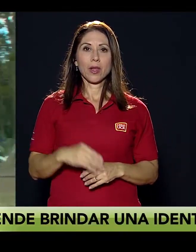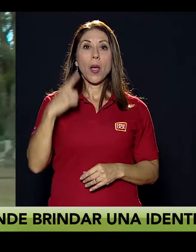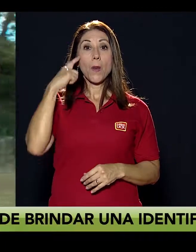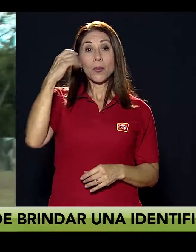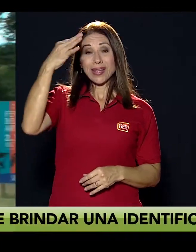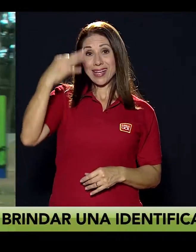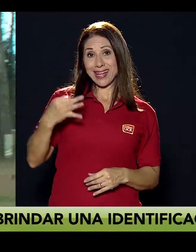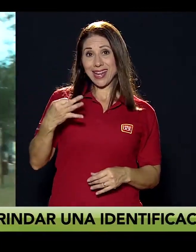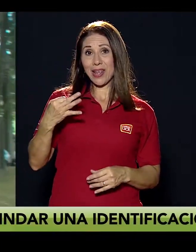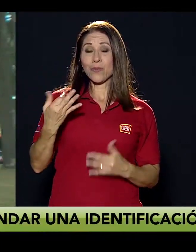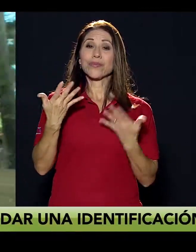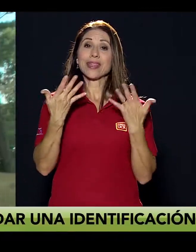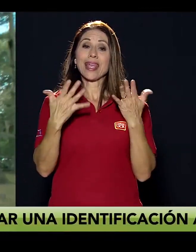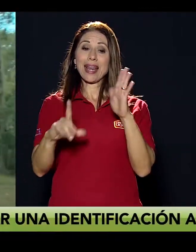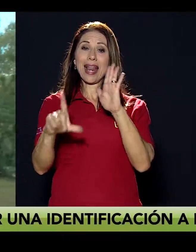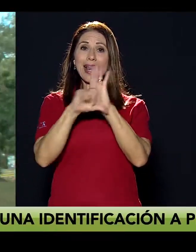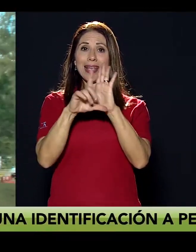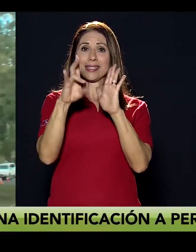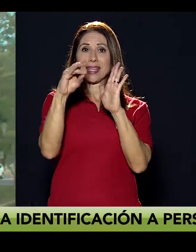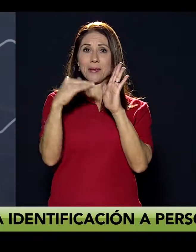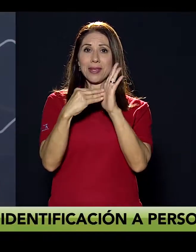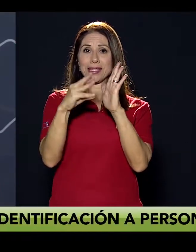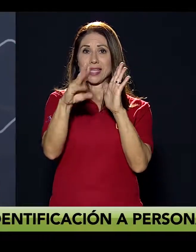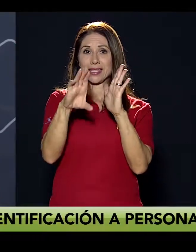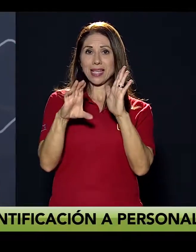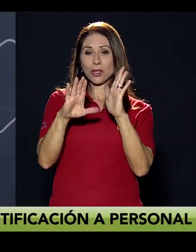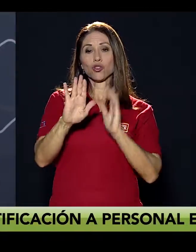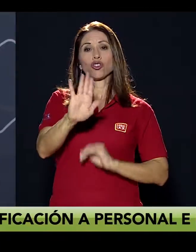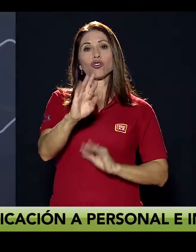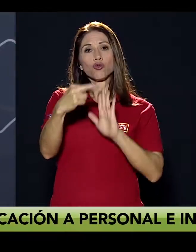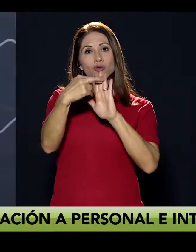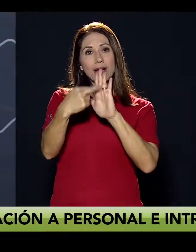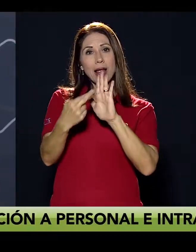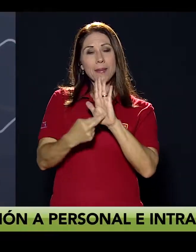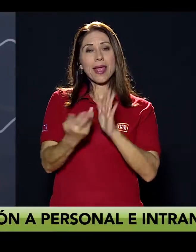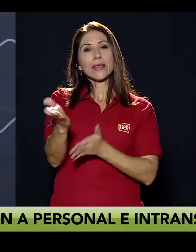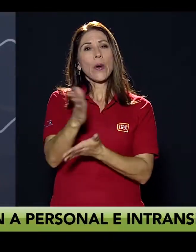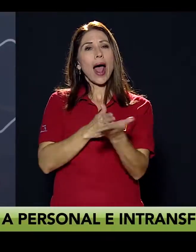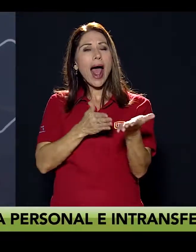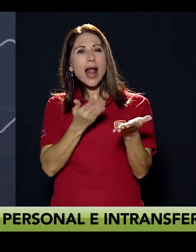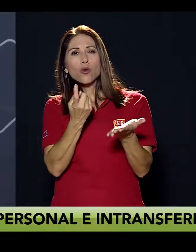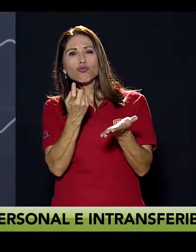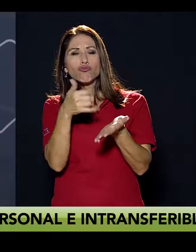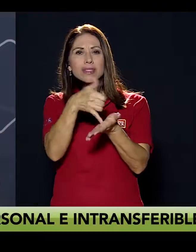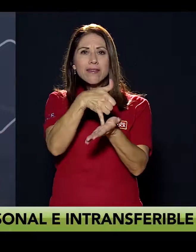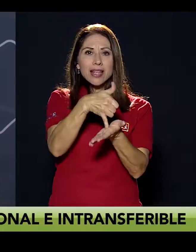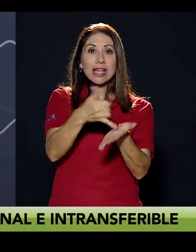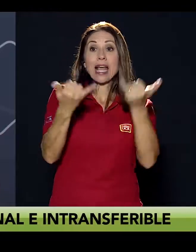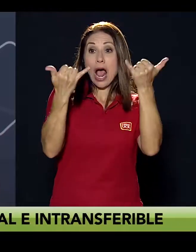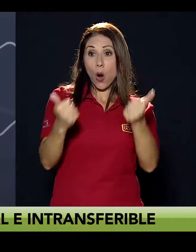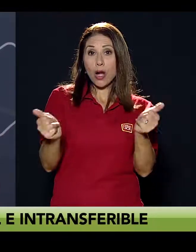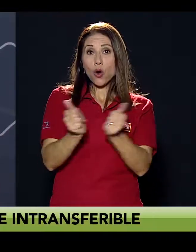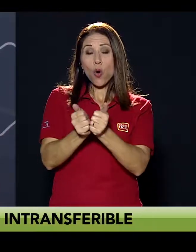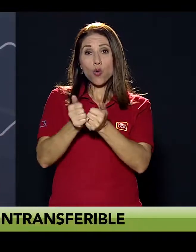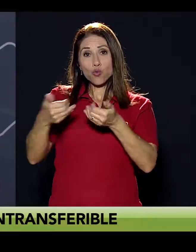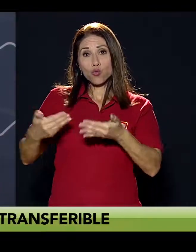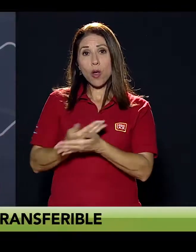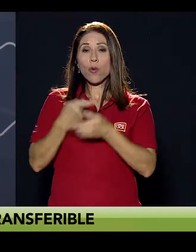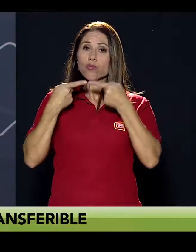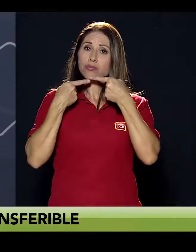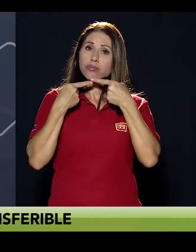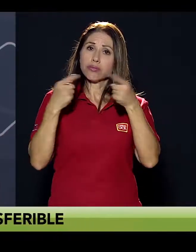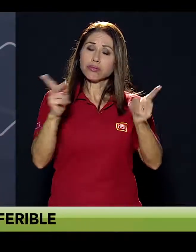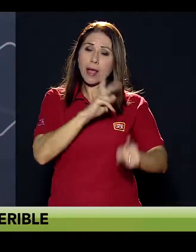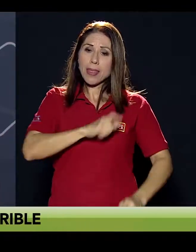Precisamente porque creo que tenía la ley 7600 y su reglamento algunas debilidades que ahora con el nuevo decreto hemos